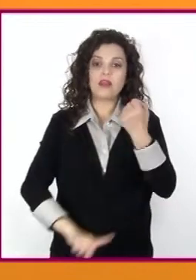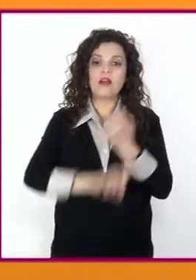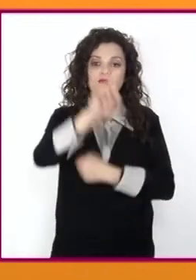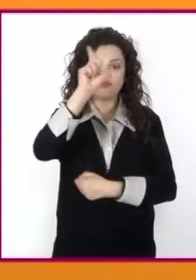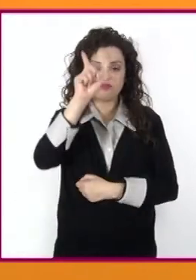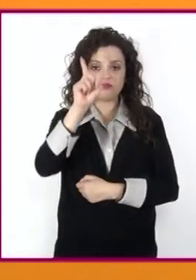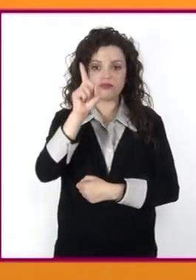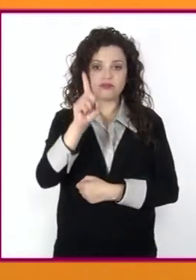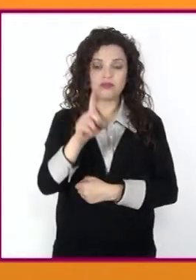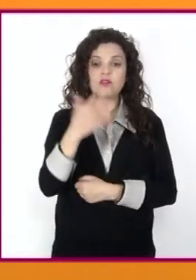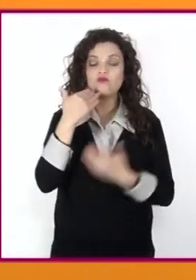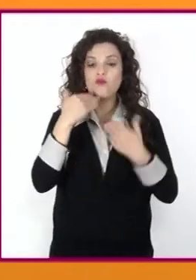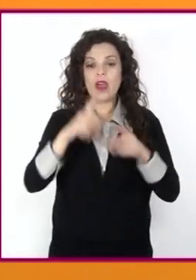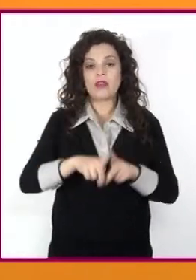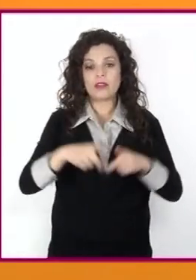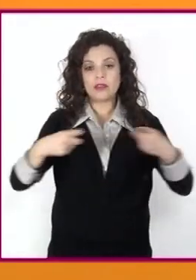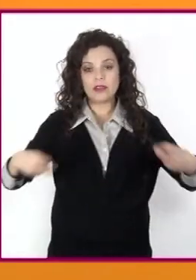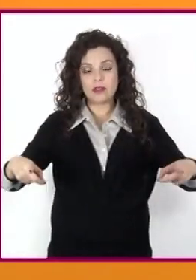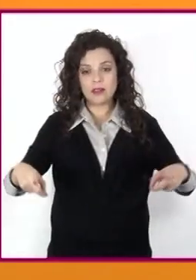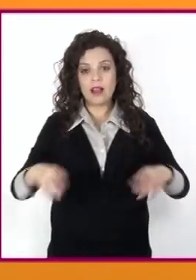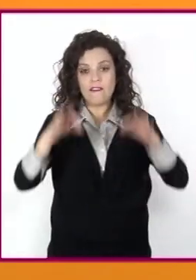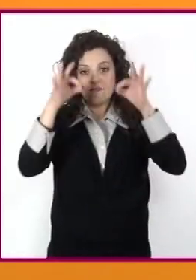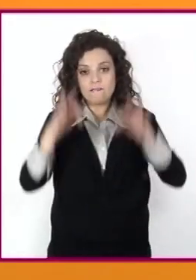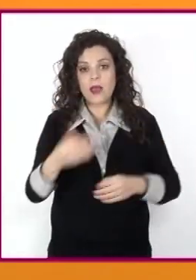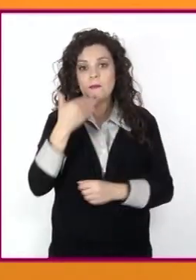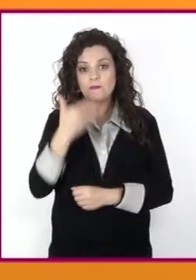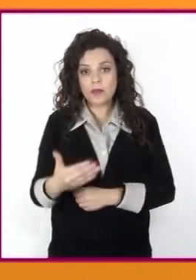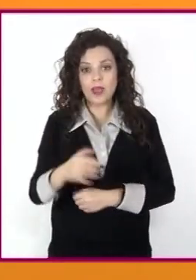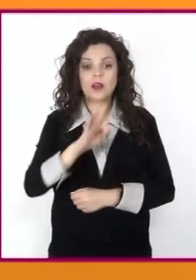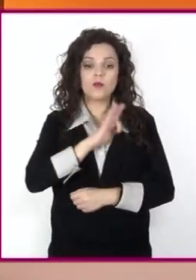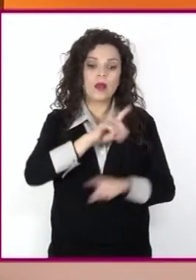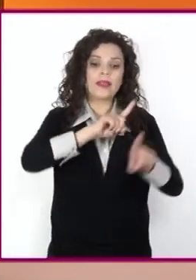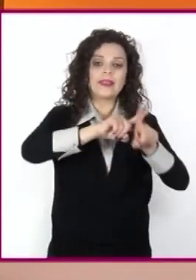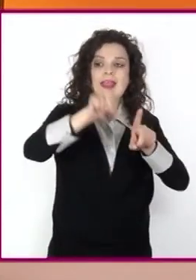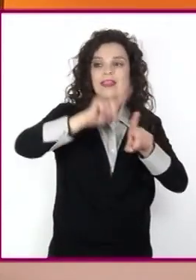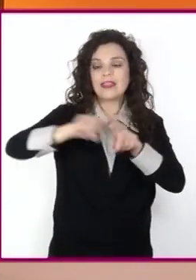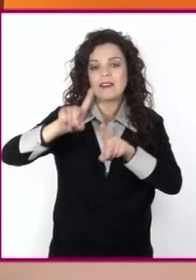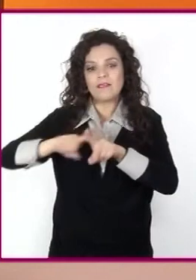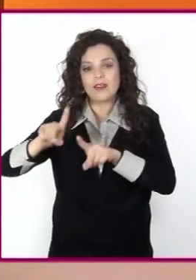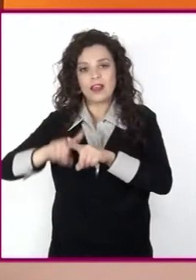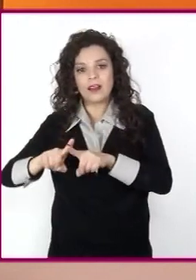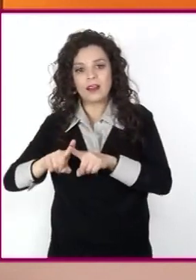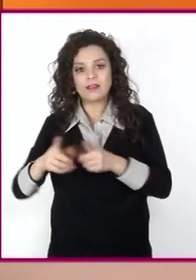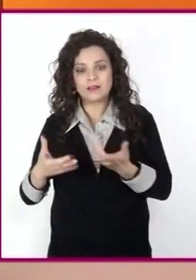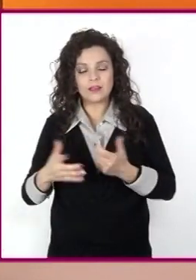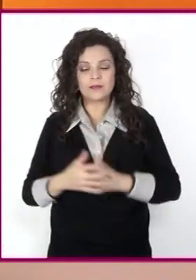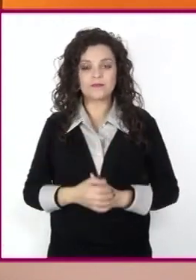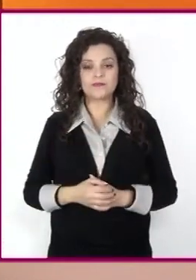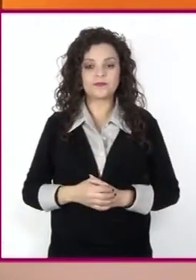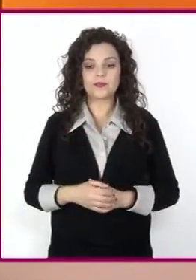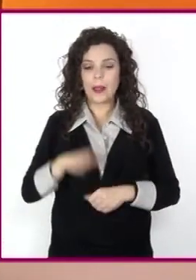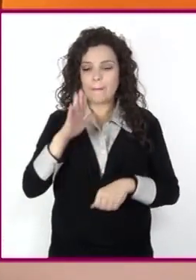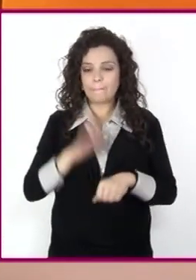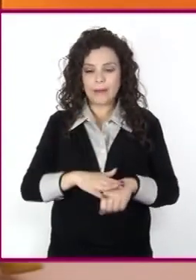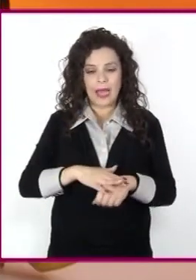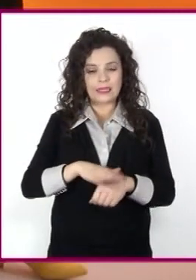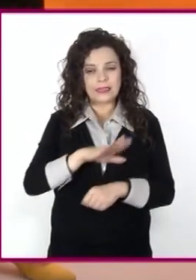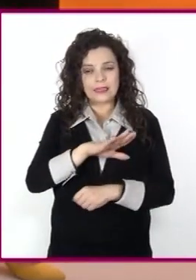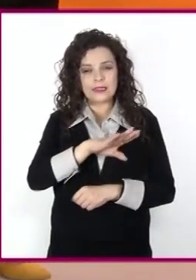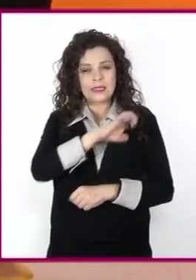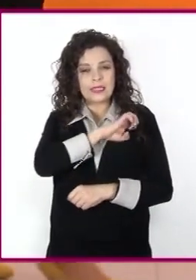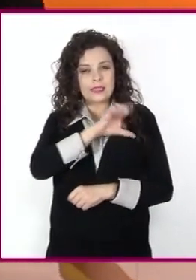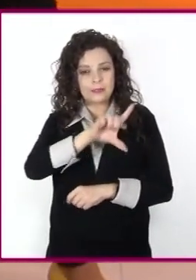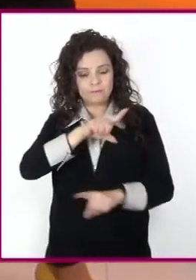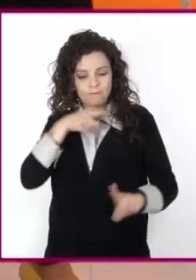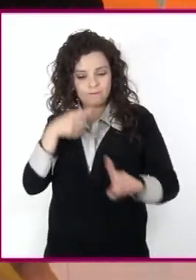y generar diversas condiciones. Un caso concreto, maestra Jacqueline, es el